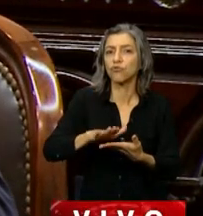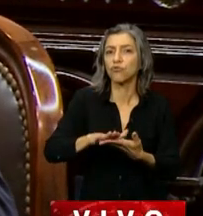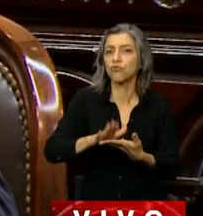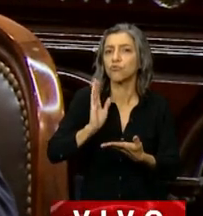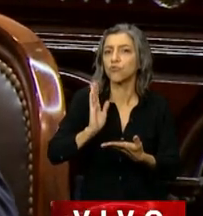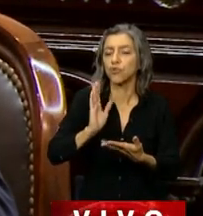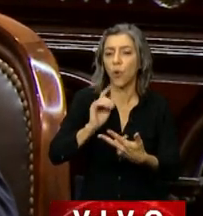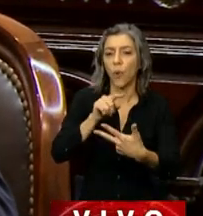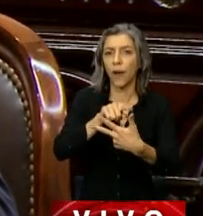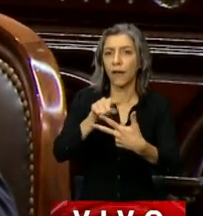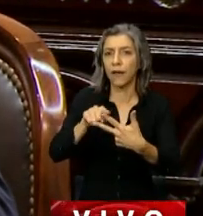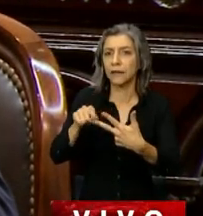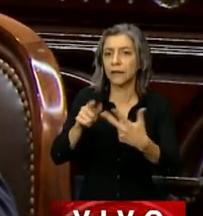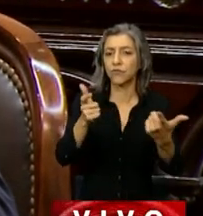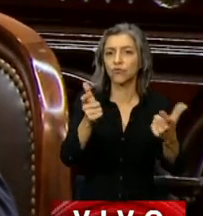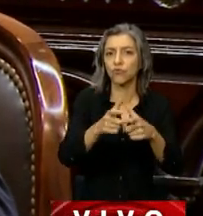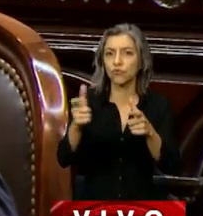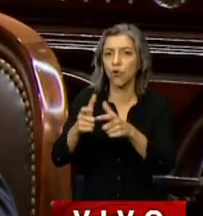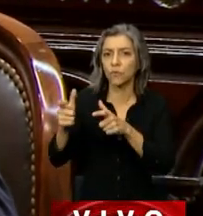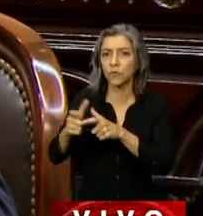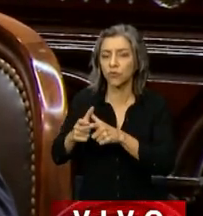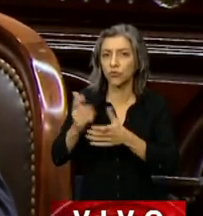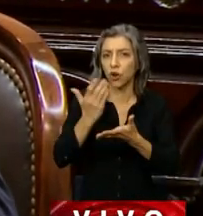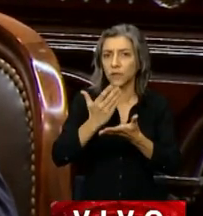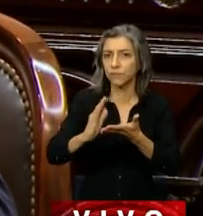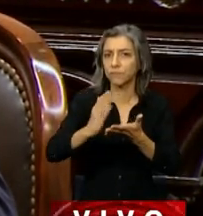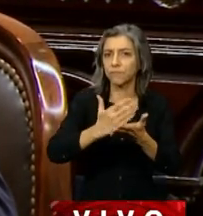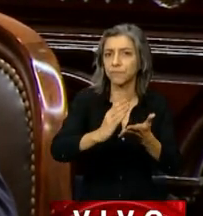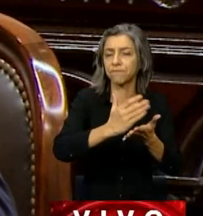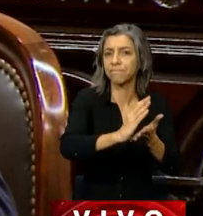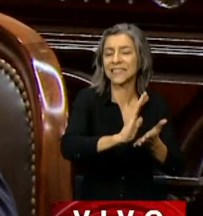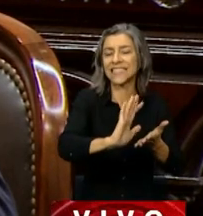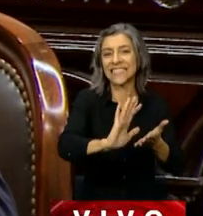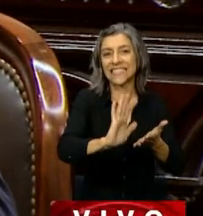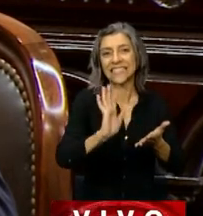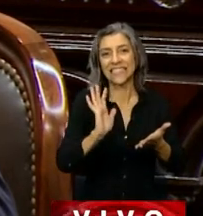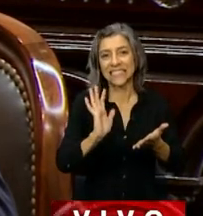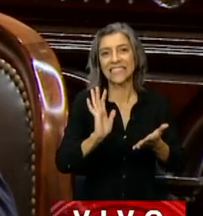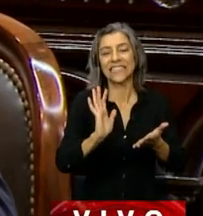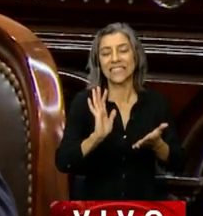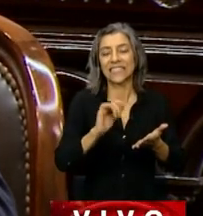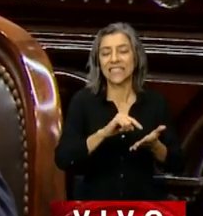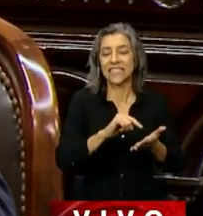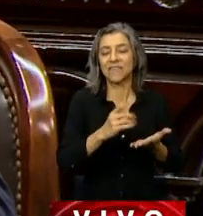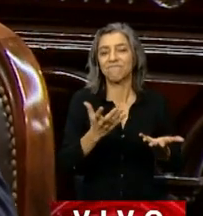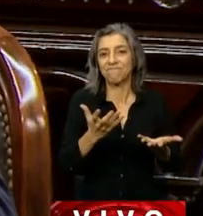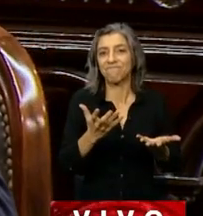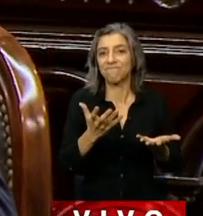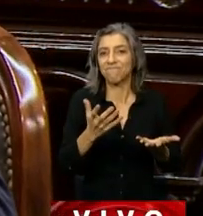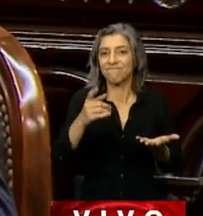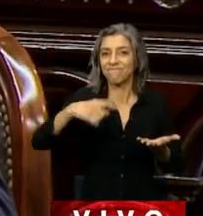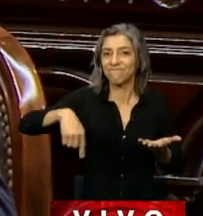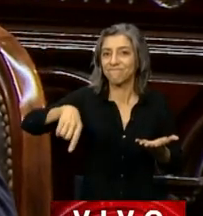tres comisiones permanentes de esta Cámara para poder, de alguna manera, debatir,